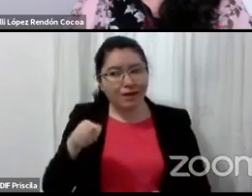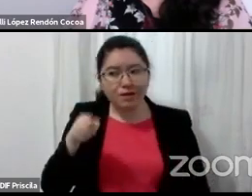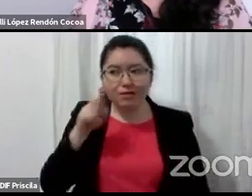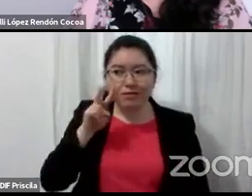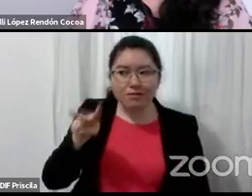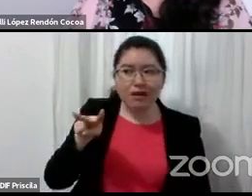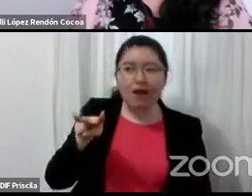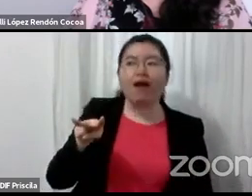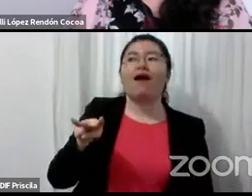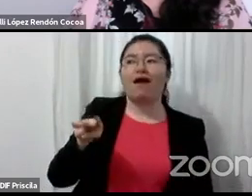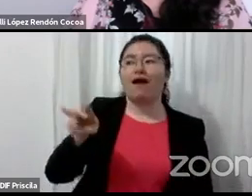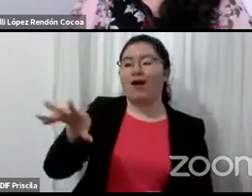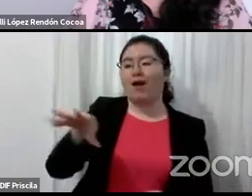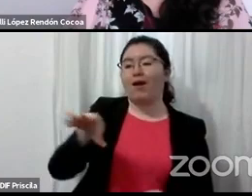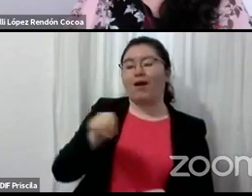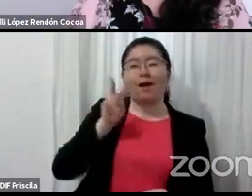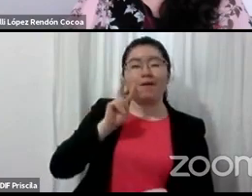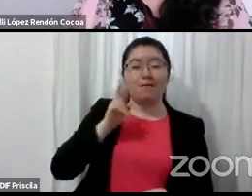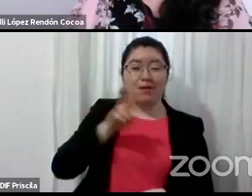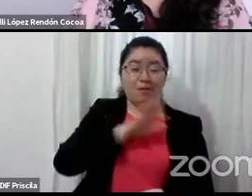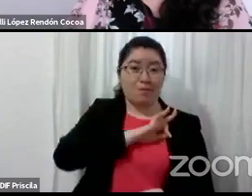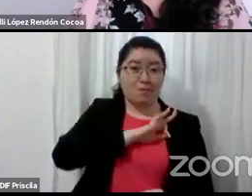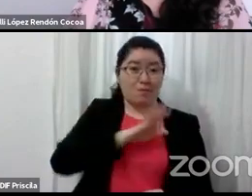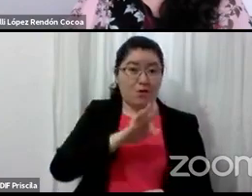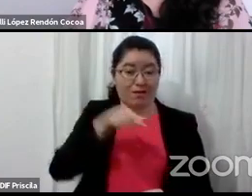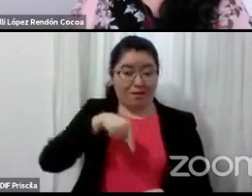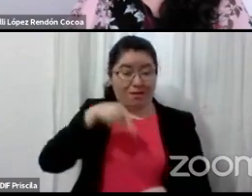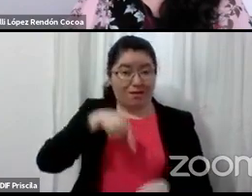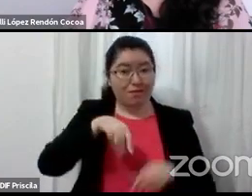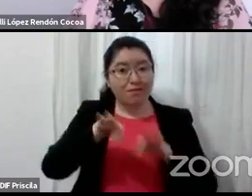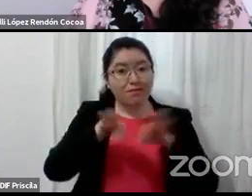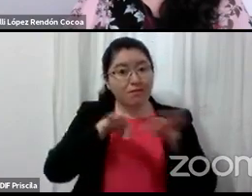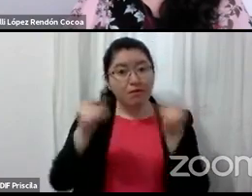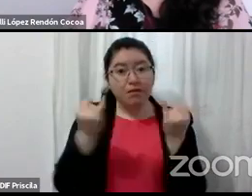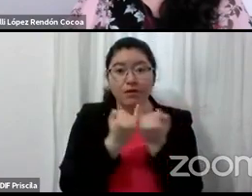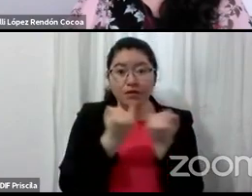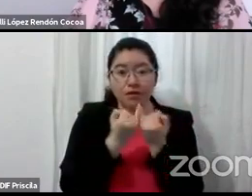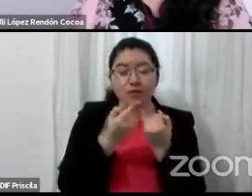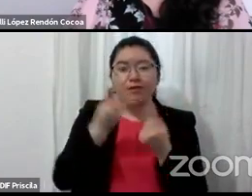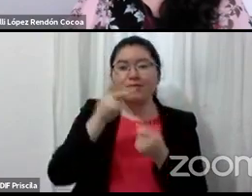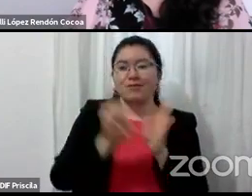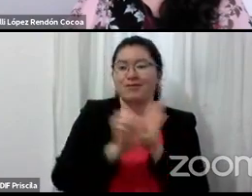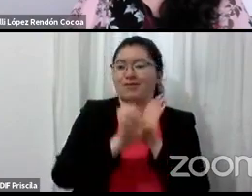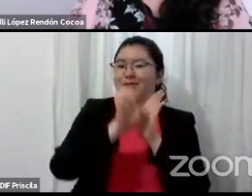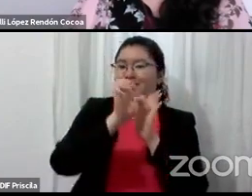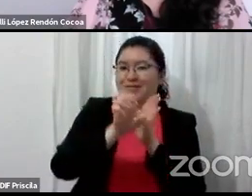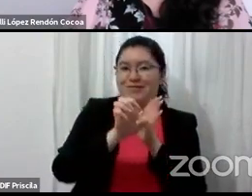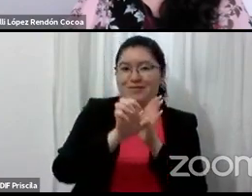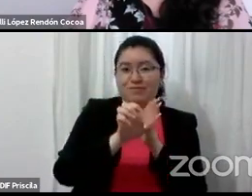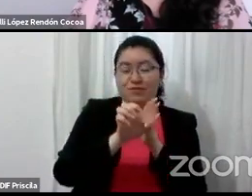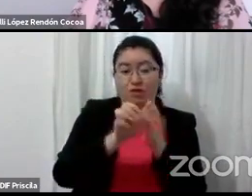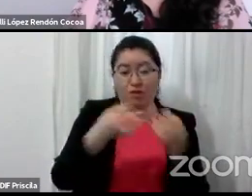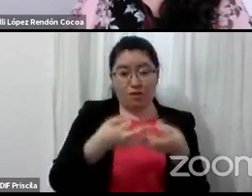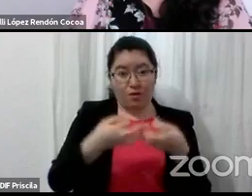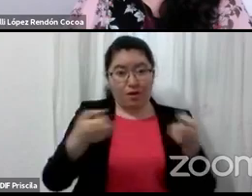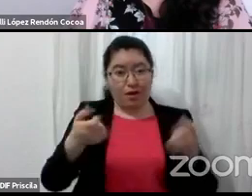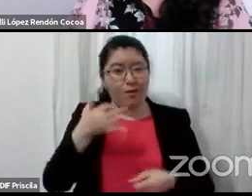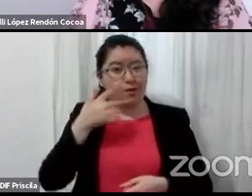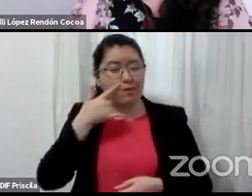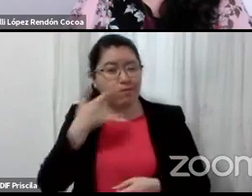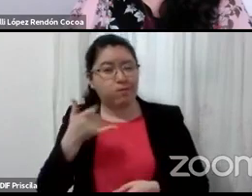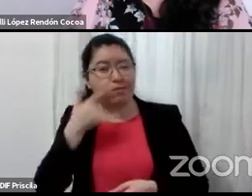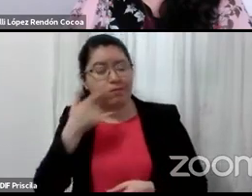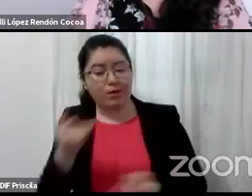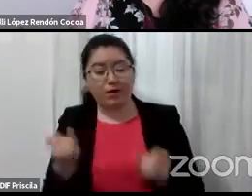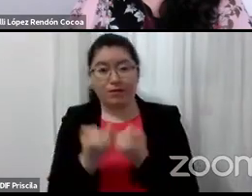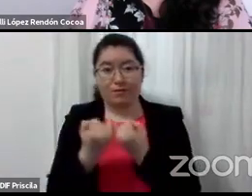han funcionado, pero que la lucha por la tierra o la lucha por los proyectos económicos y la educación para la paz, eso